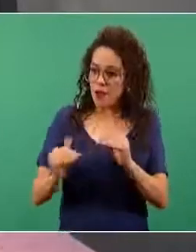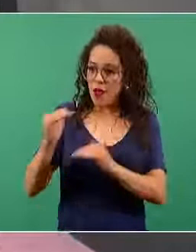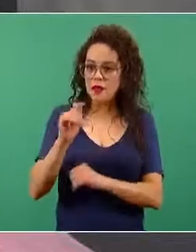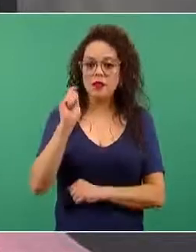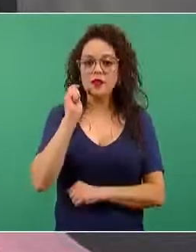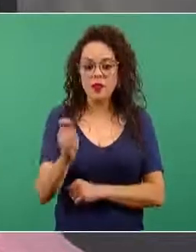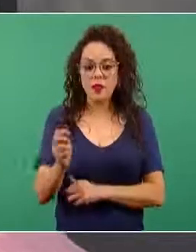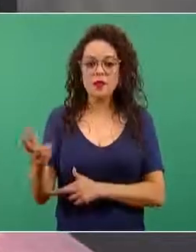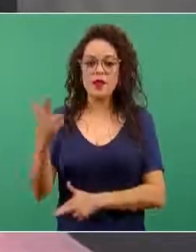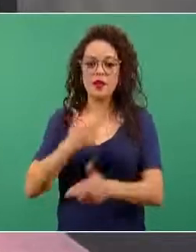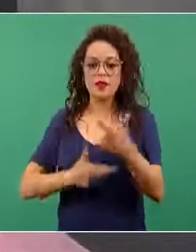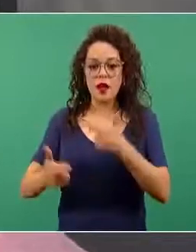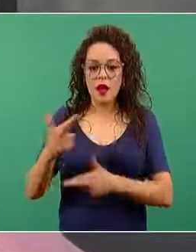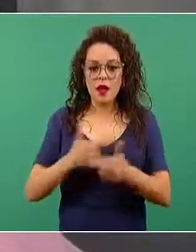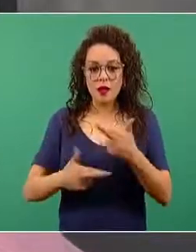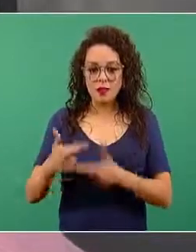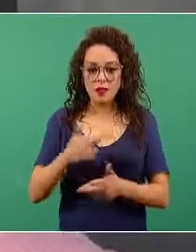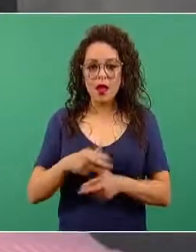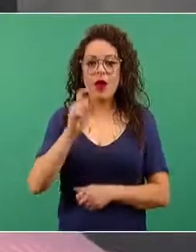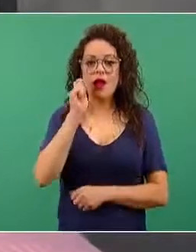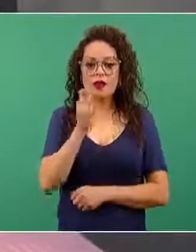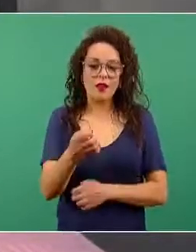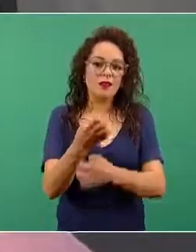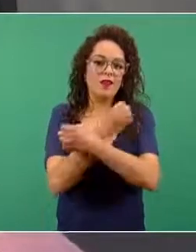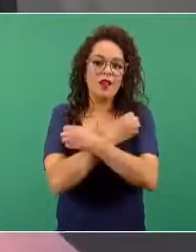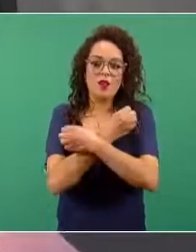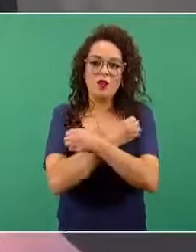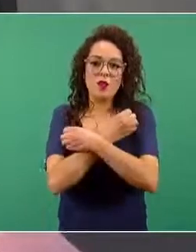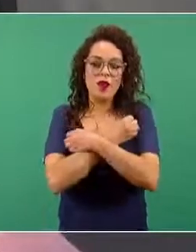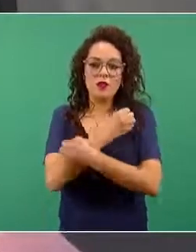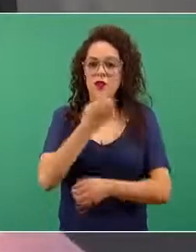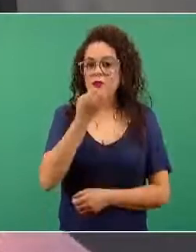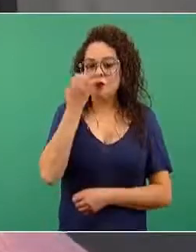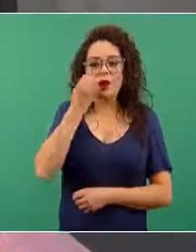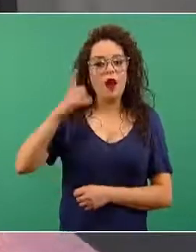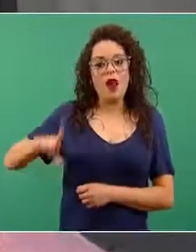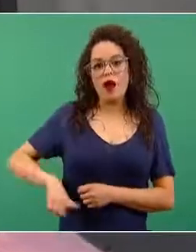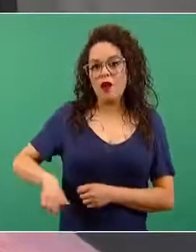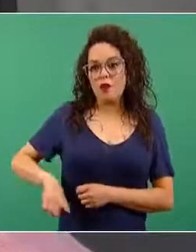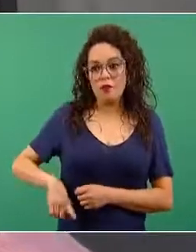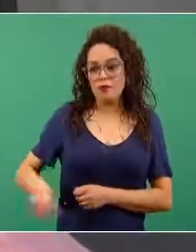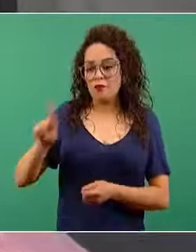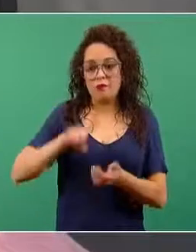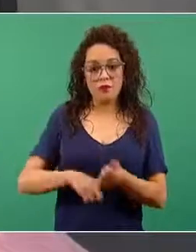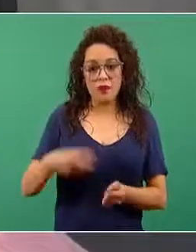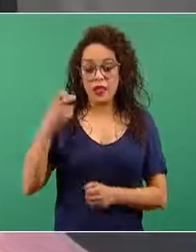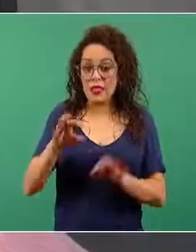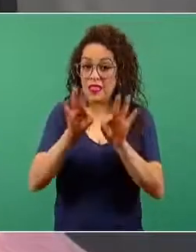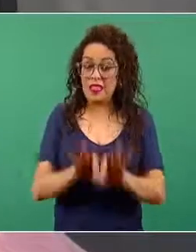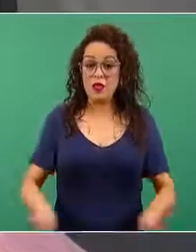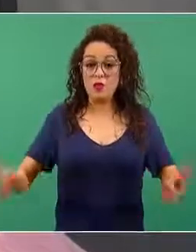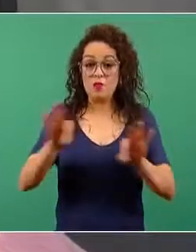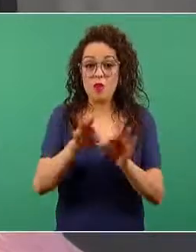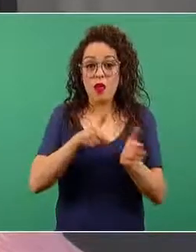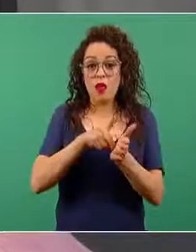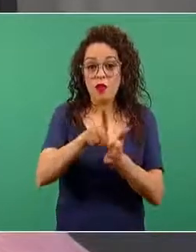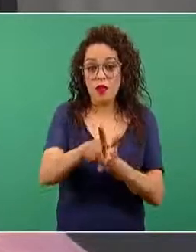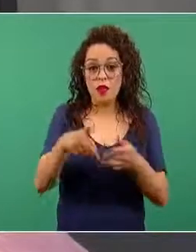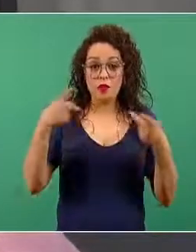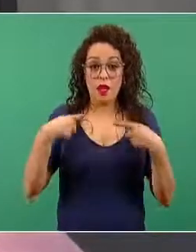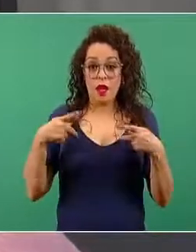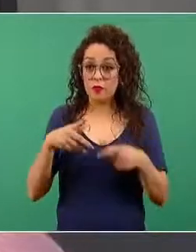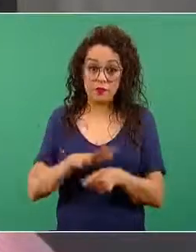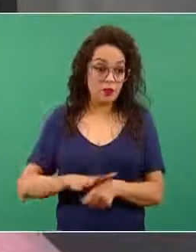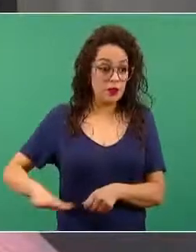son estratégicas, como la educación pública, que es uno de los derechos fundamentales de las sociedades, y